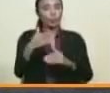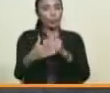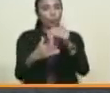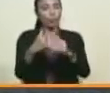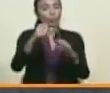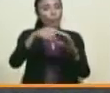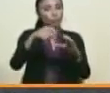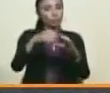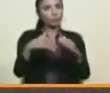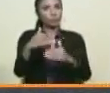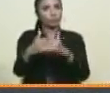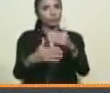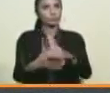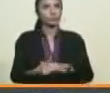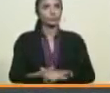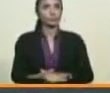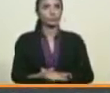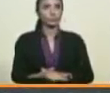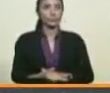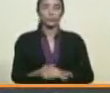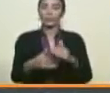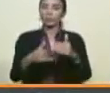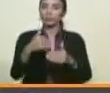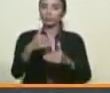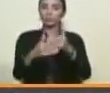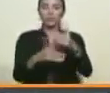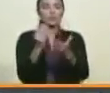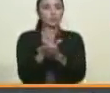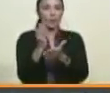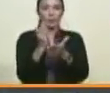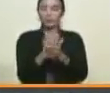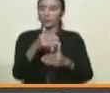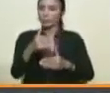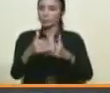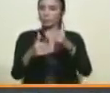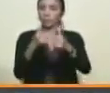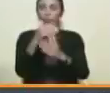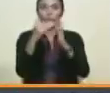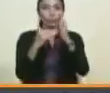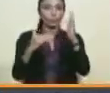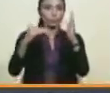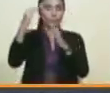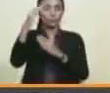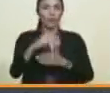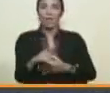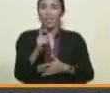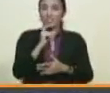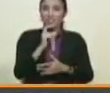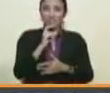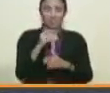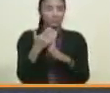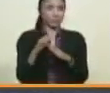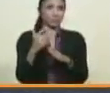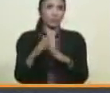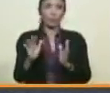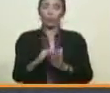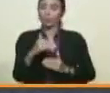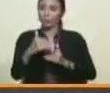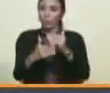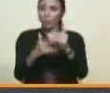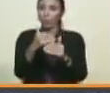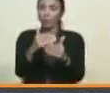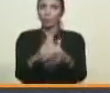para ir nosotros avanzando siempre avanzando por encima de cualquier dificultad siempre avanzando